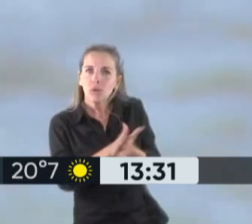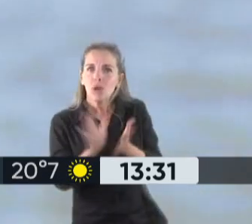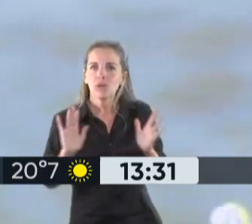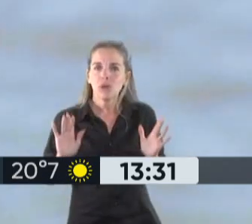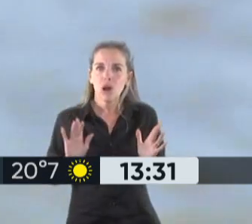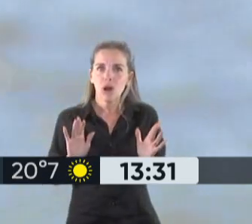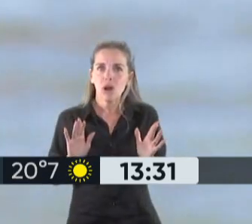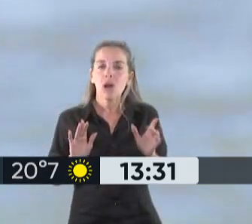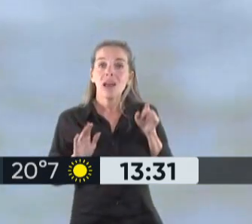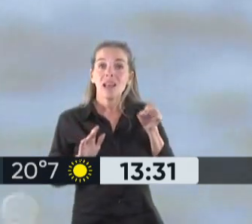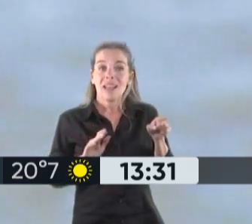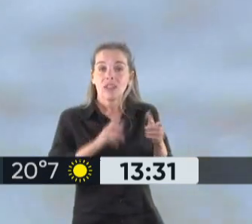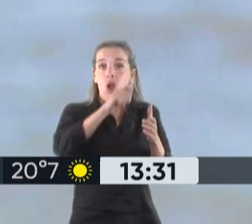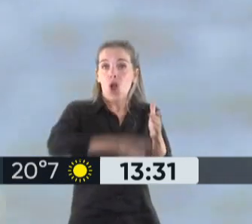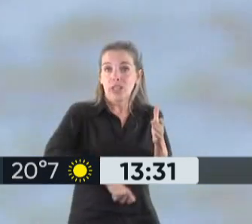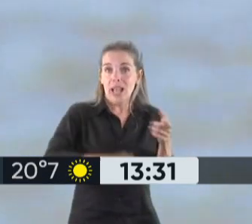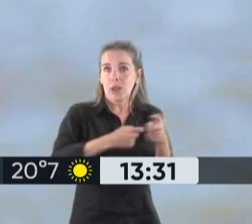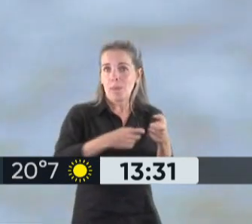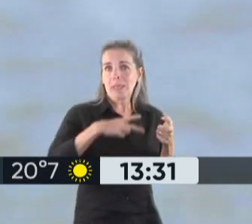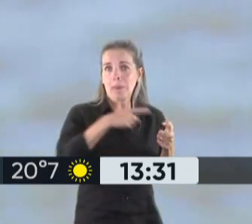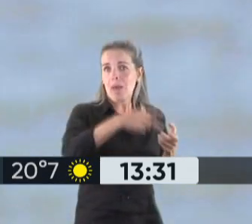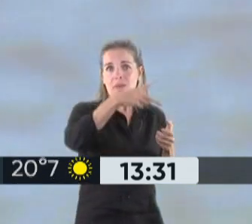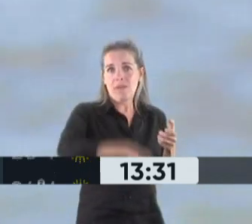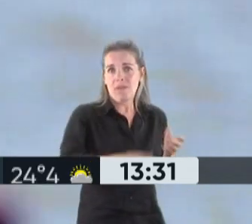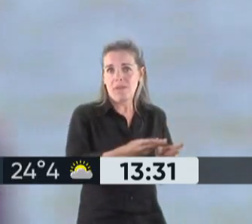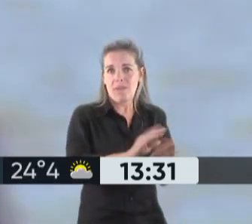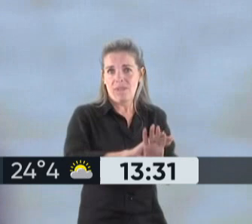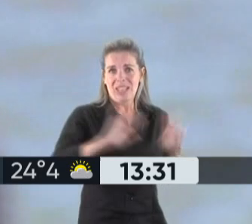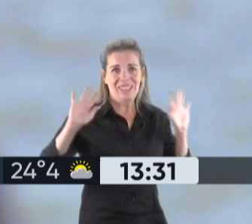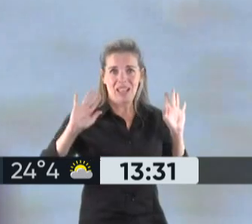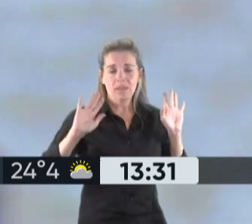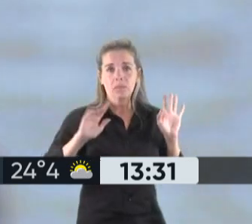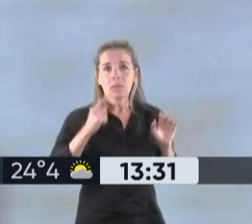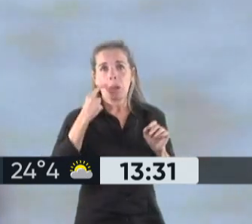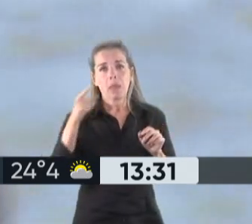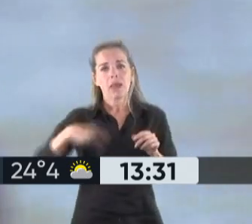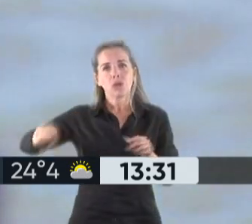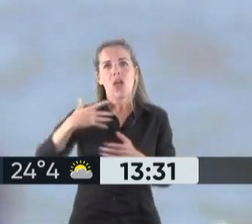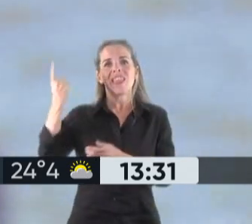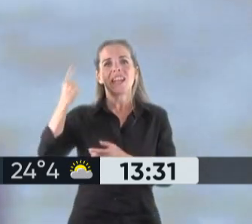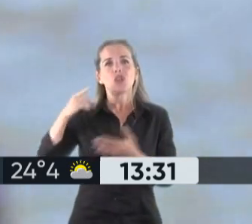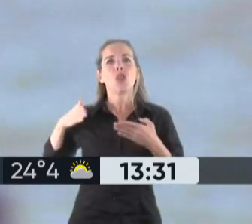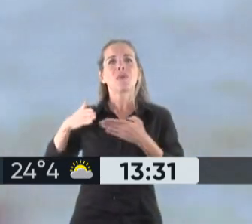La concesión se terminó, le dije a la Administración General de Puertos que